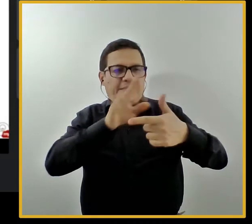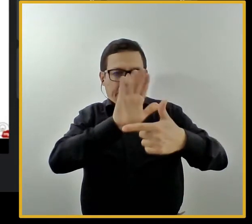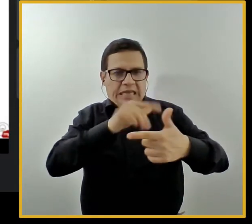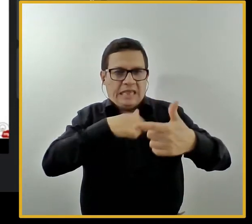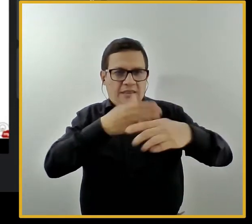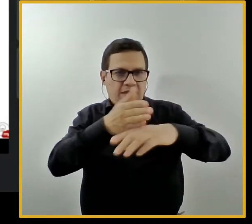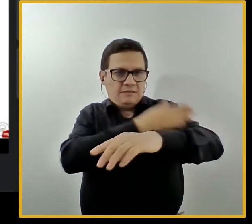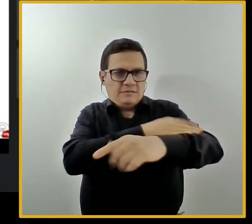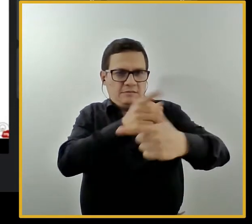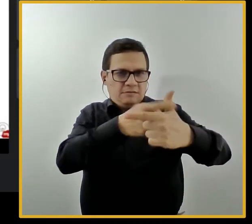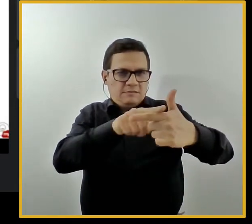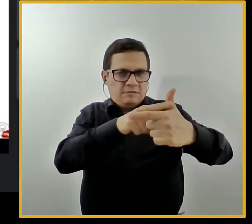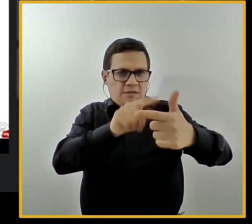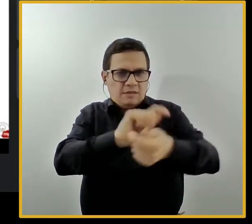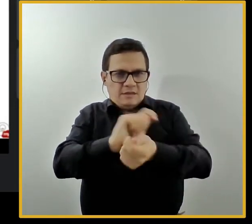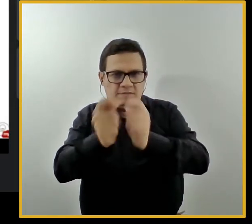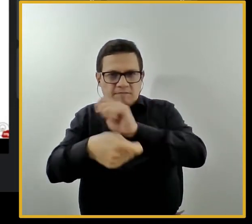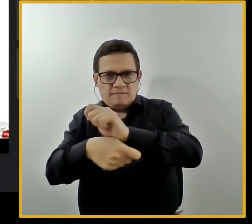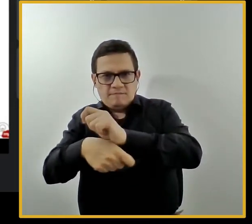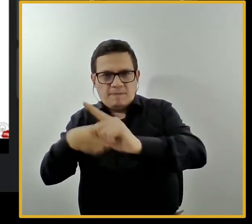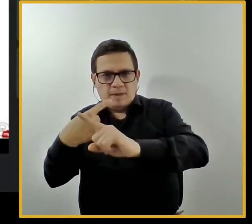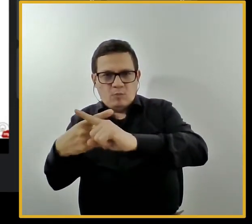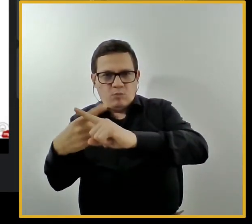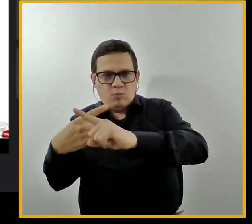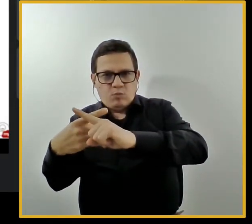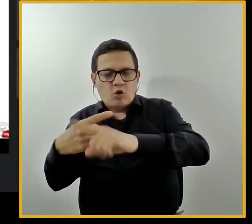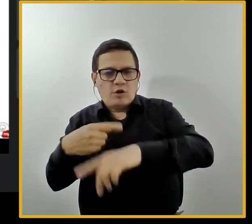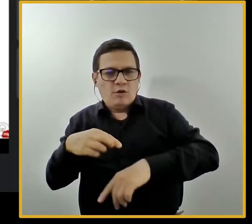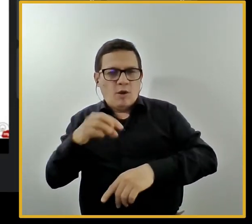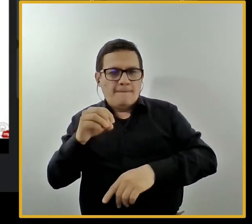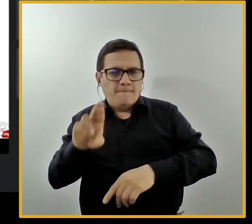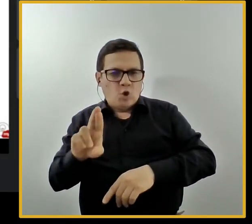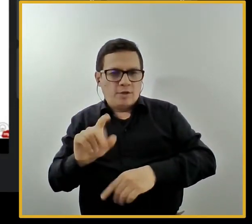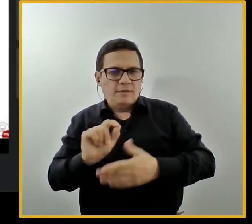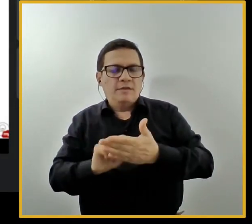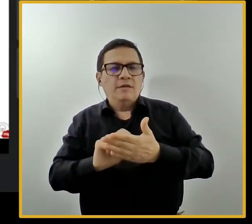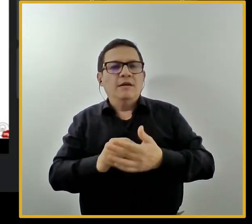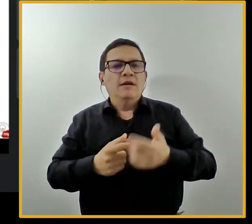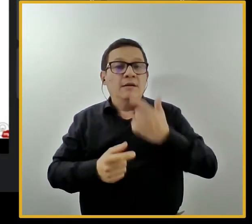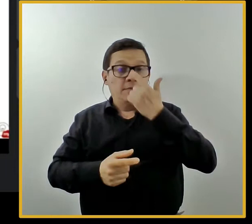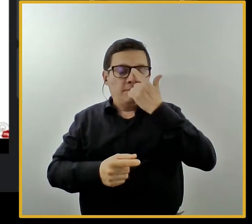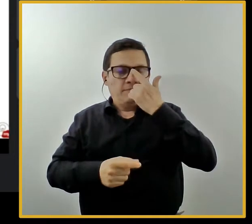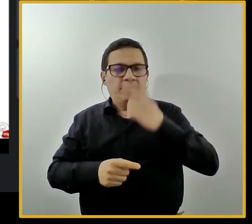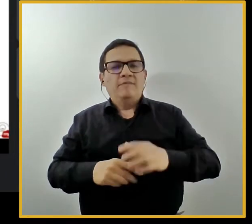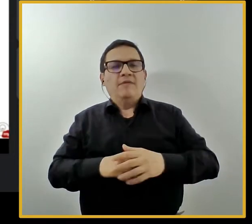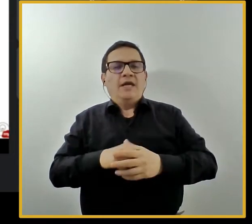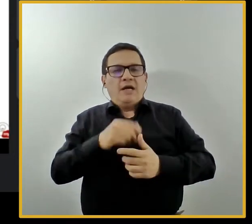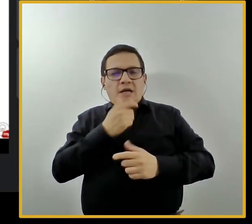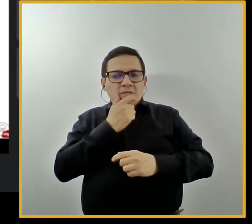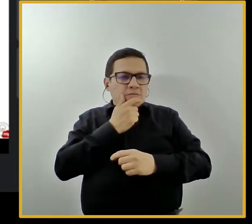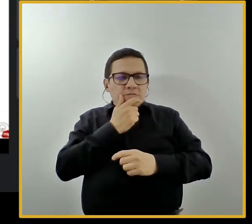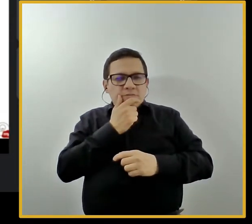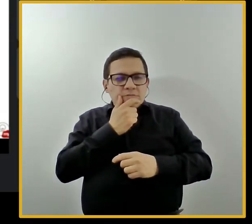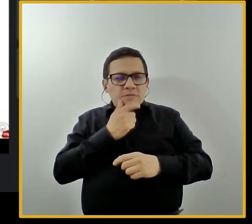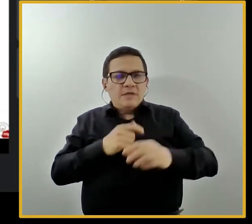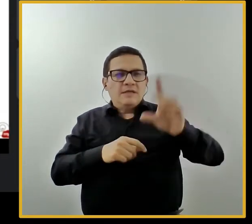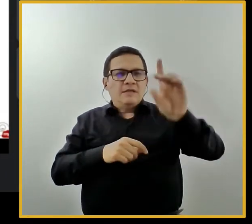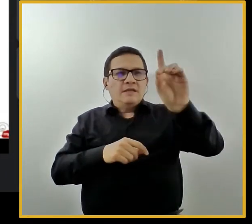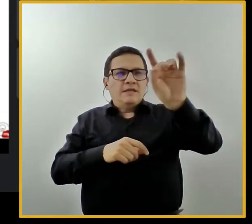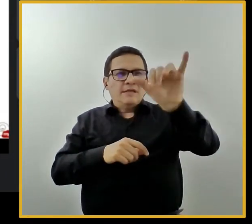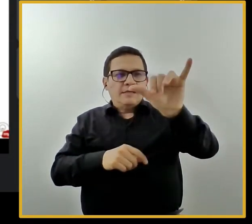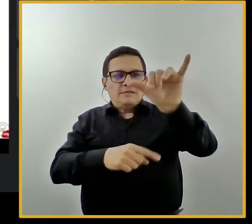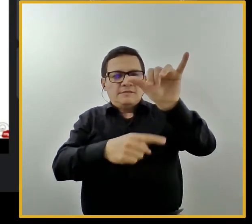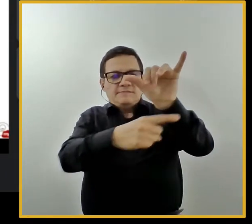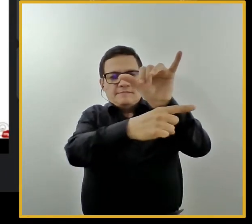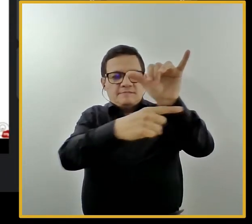a multiplicar y luego lo que allí procedo pues es a mirar que